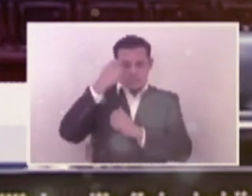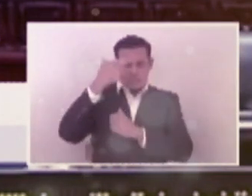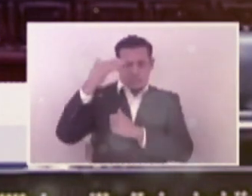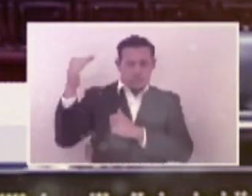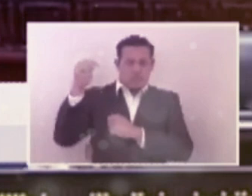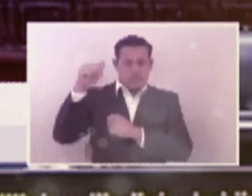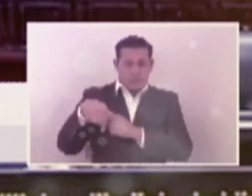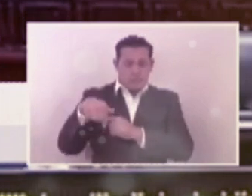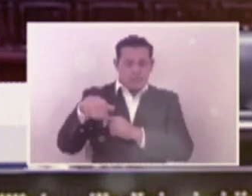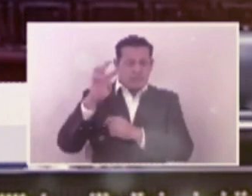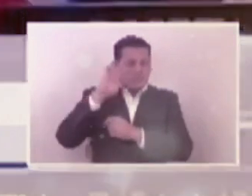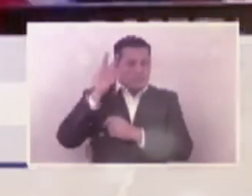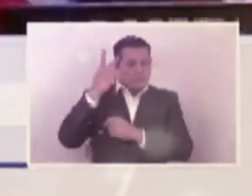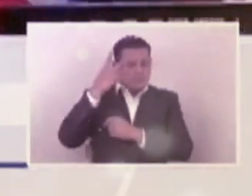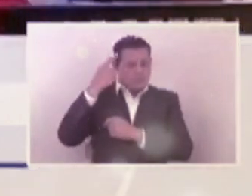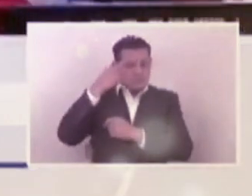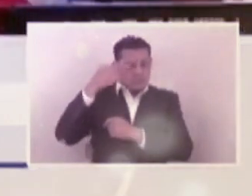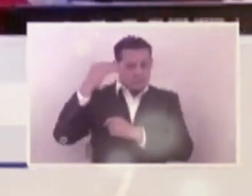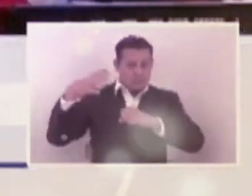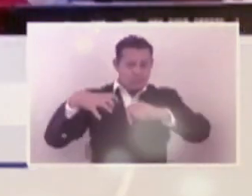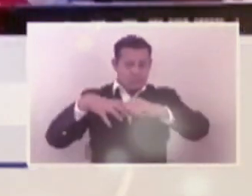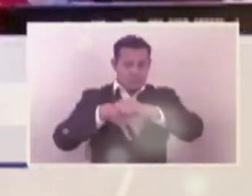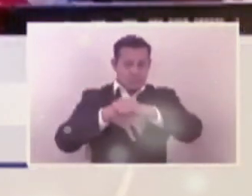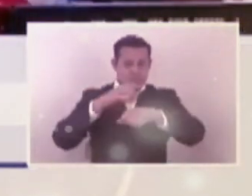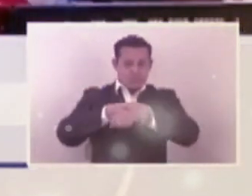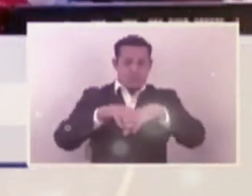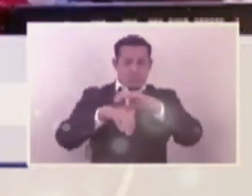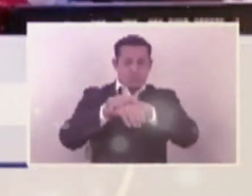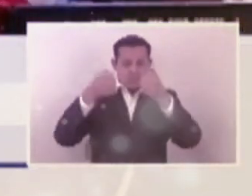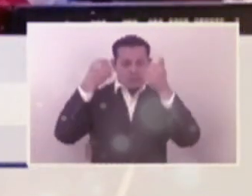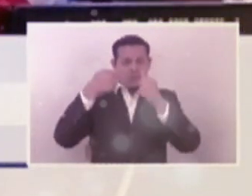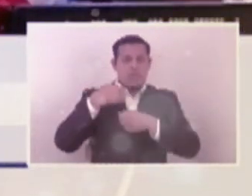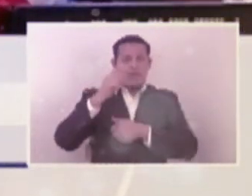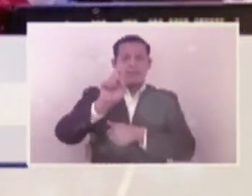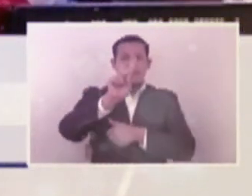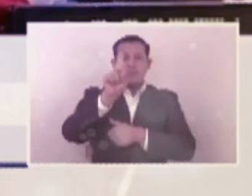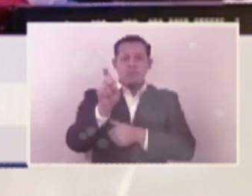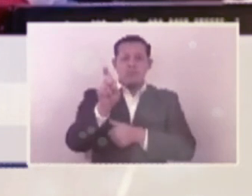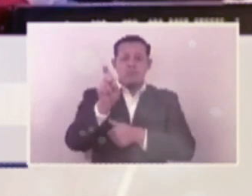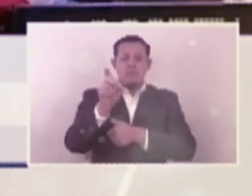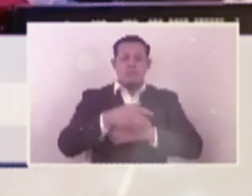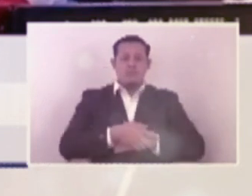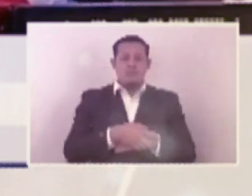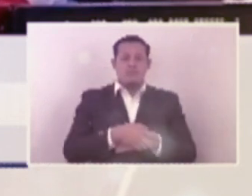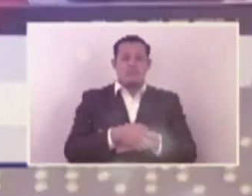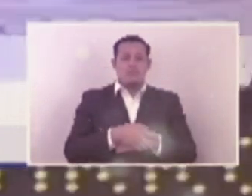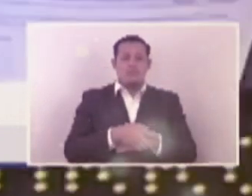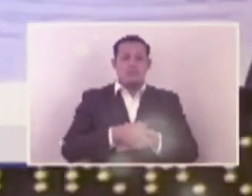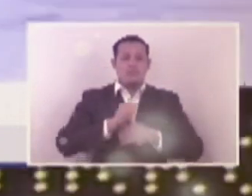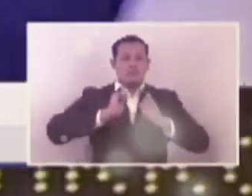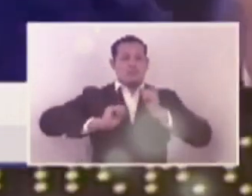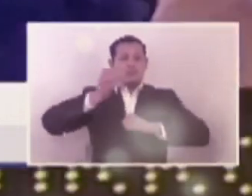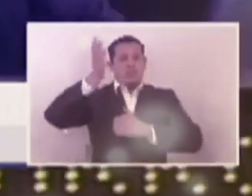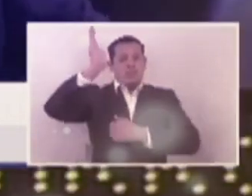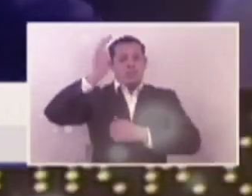política. Aquí es políticos corruptos que van a ser encarcelados. Yo les pregunto ahora. ¿O van a salir con la